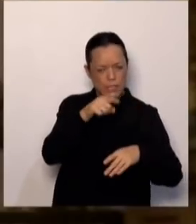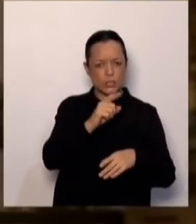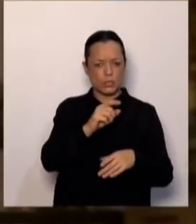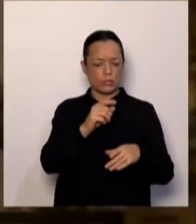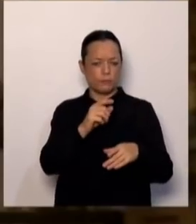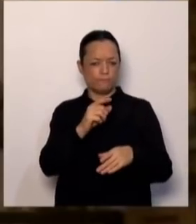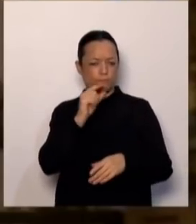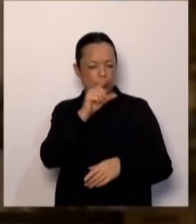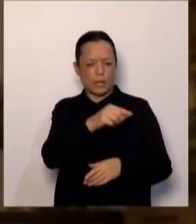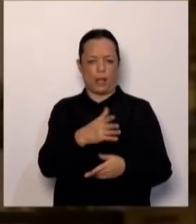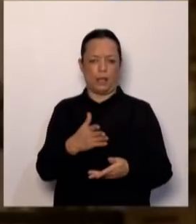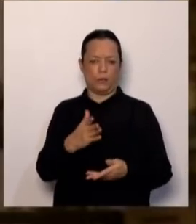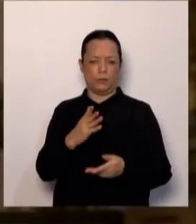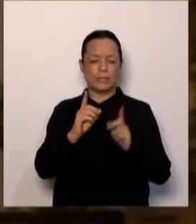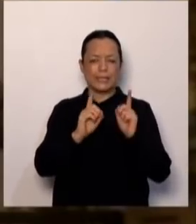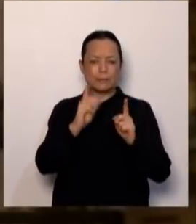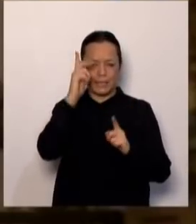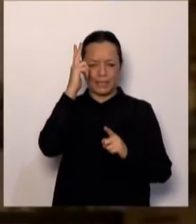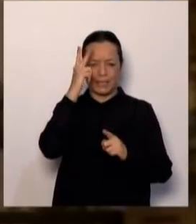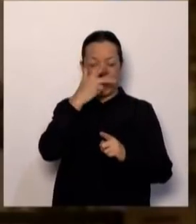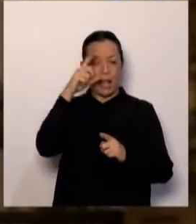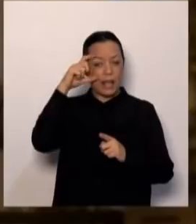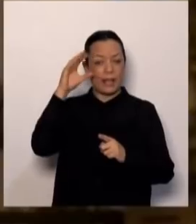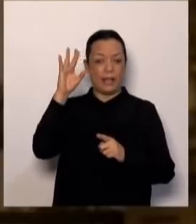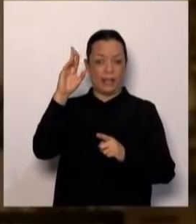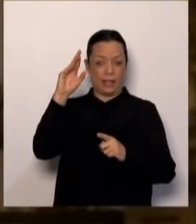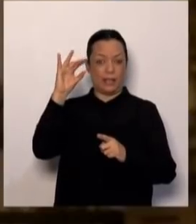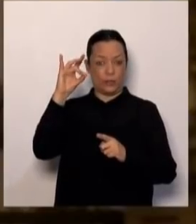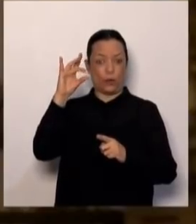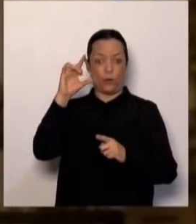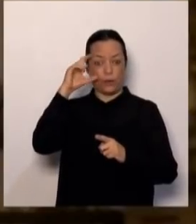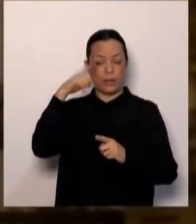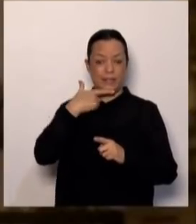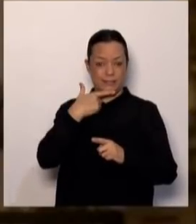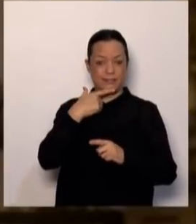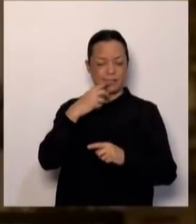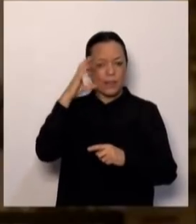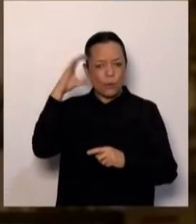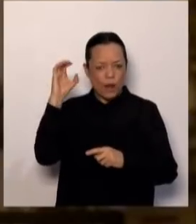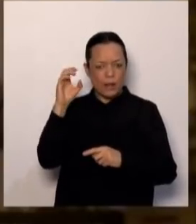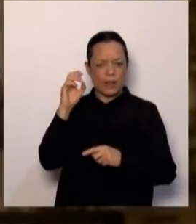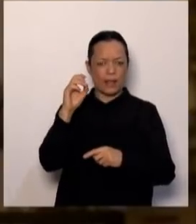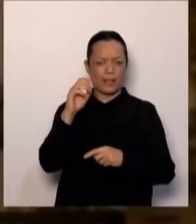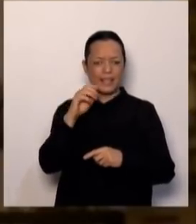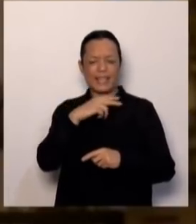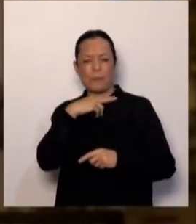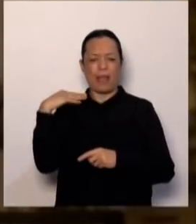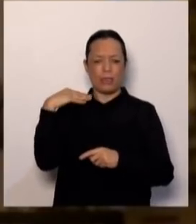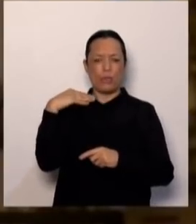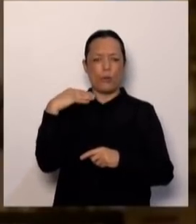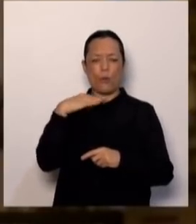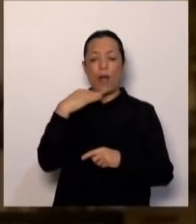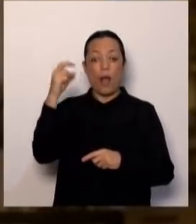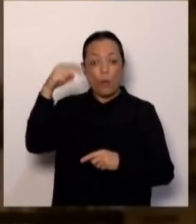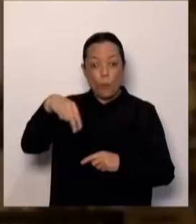también criticó a Herodes. Recuerdan, Herodes fue el que mandó a matar a Juan el Bautista,